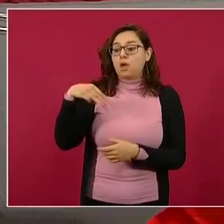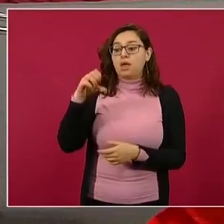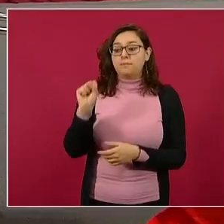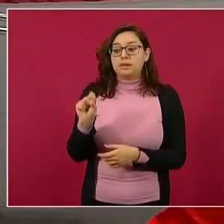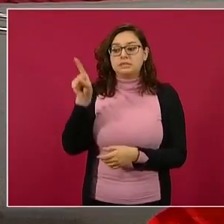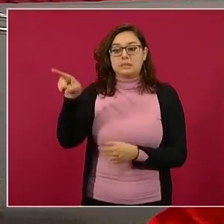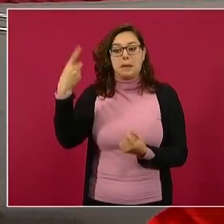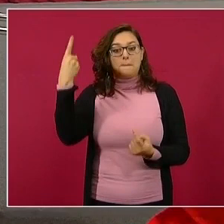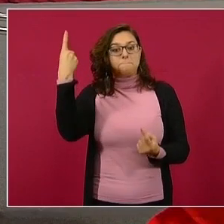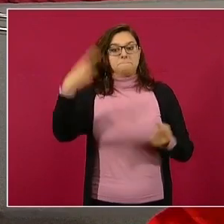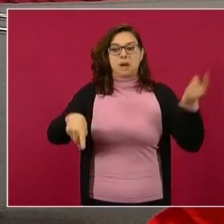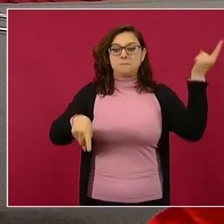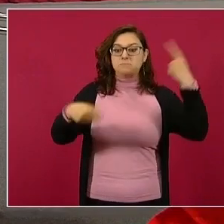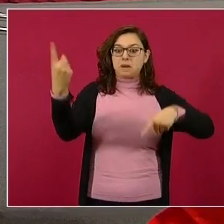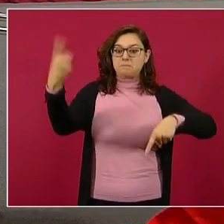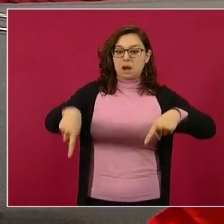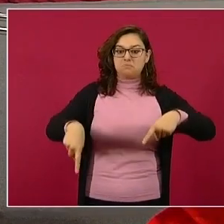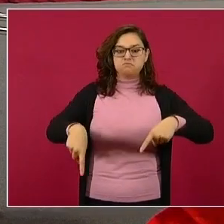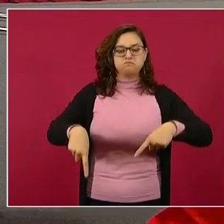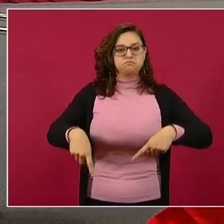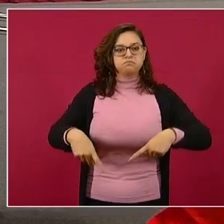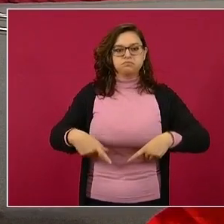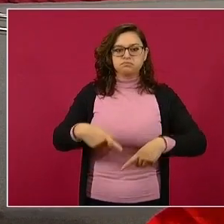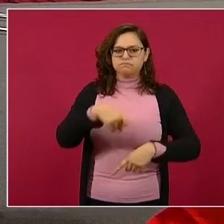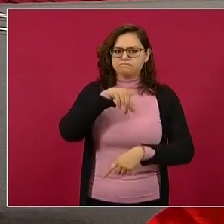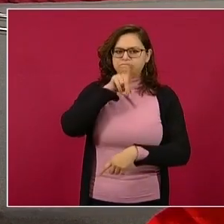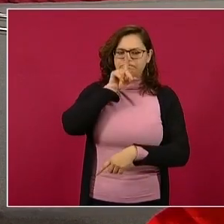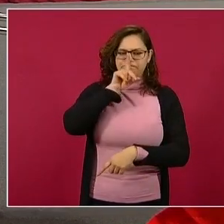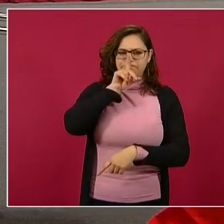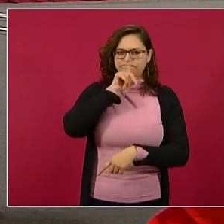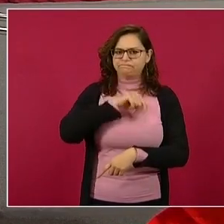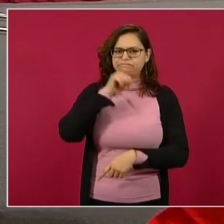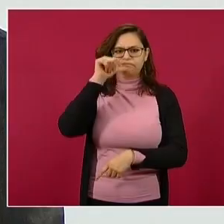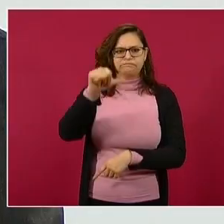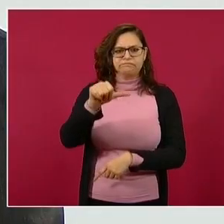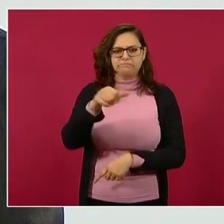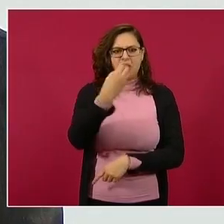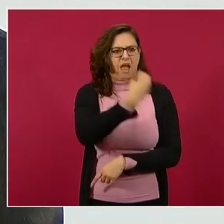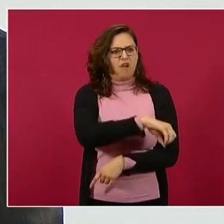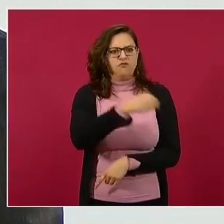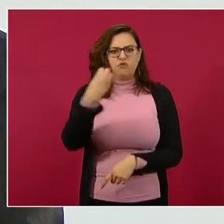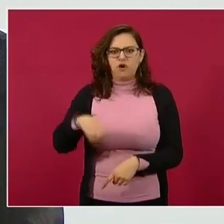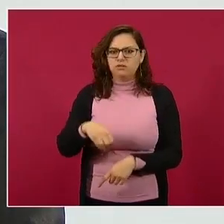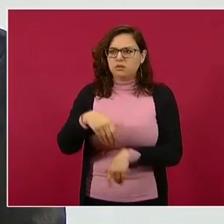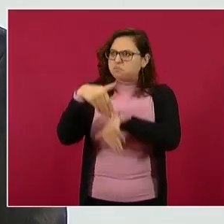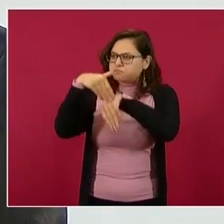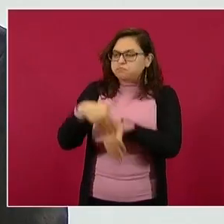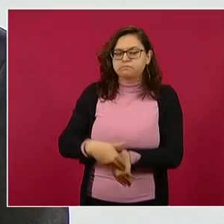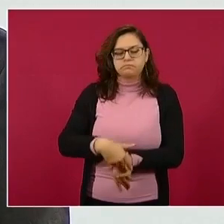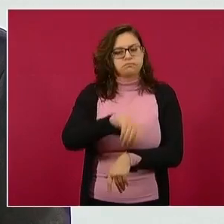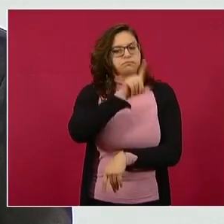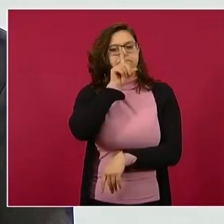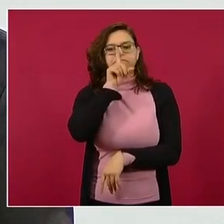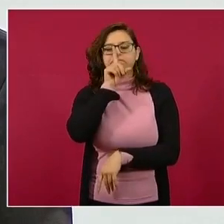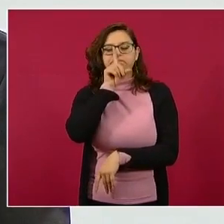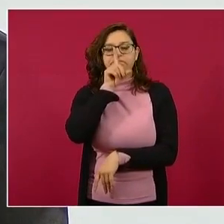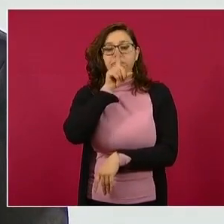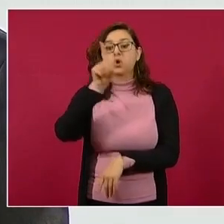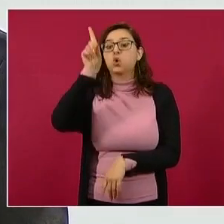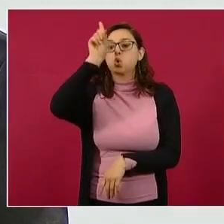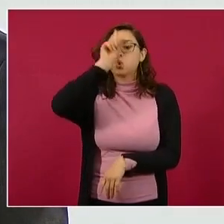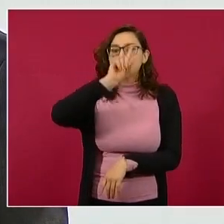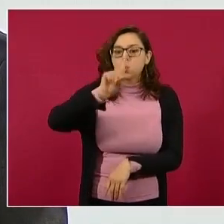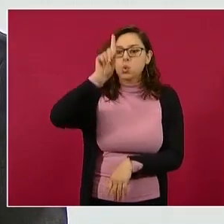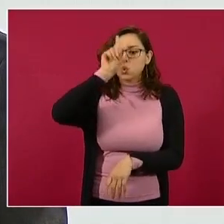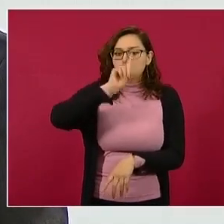emite mandatos legales, jurídicamente vinculantes, obligatorios para los Estados miembros. Lo que hace es brindar